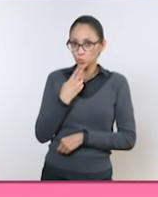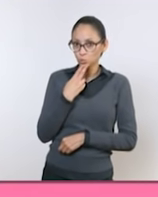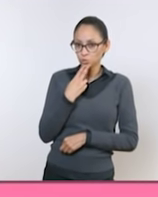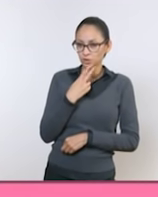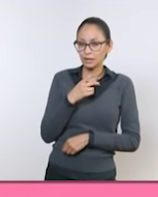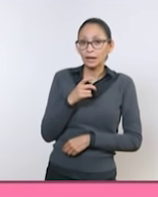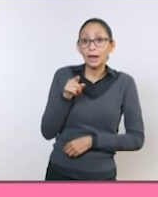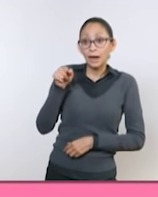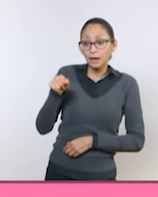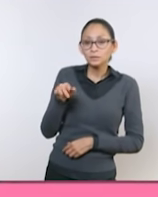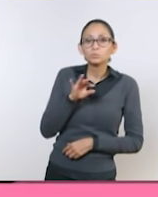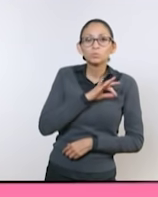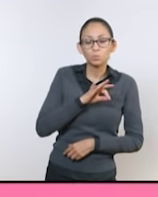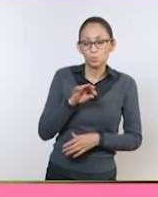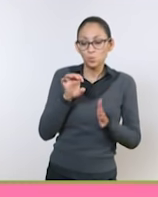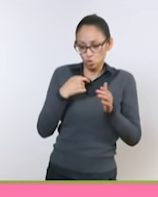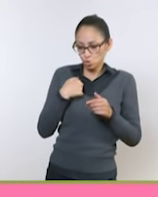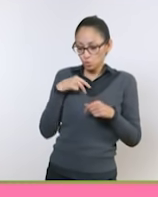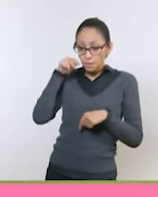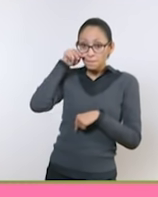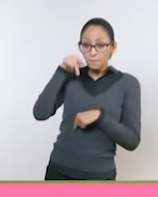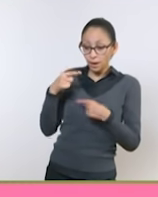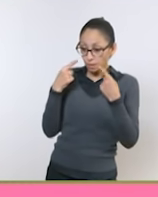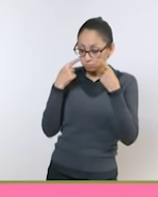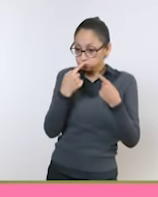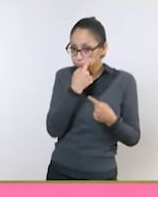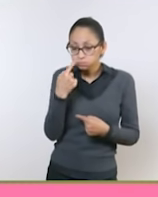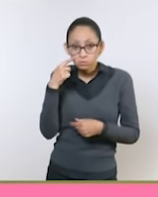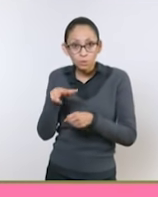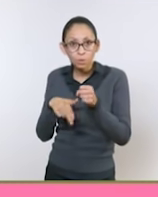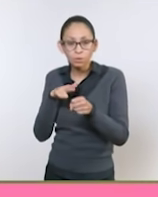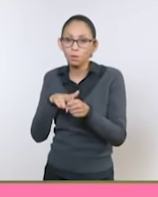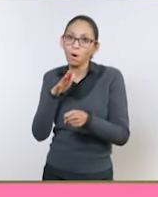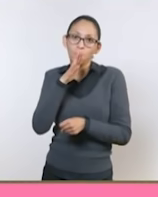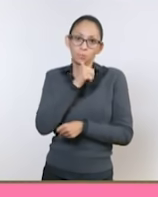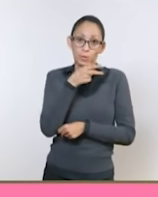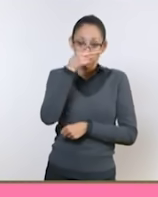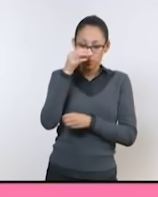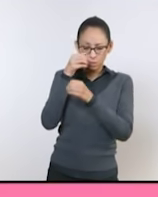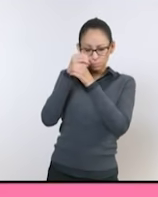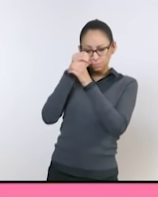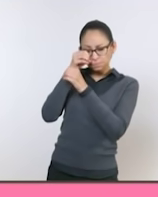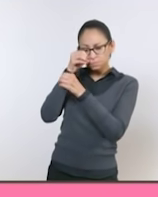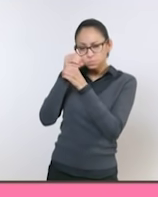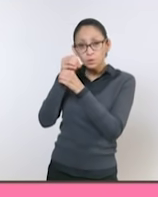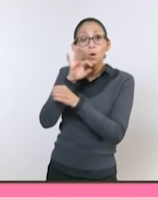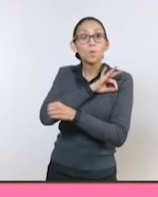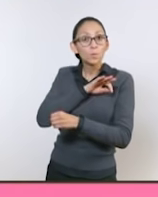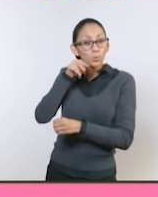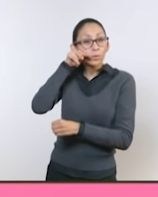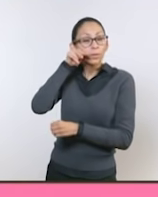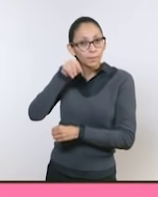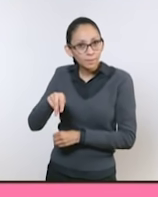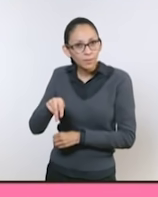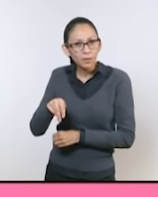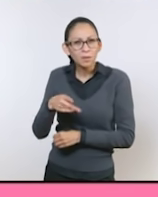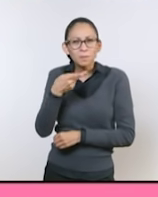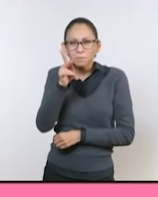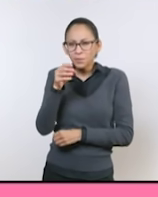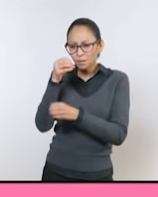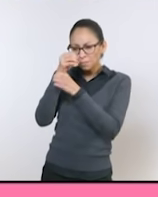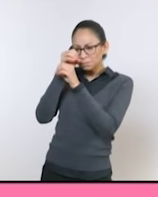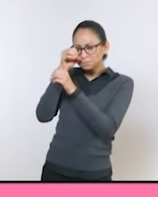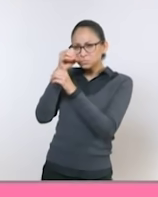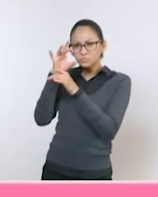pequeños. Esto es, que no se pueden ver a simple vista. Pero, ¿qué tiene que